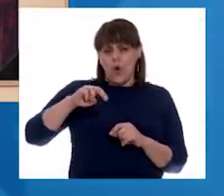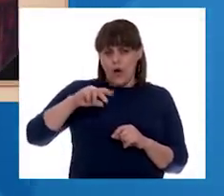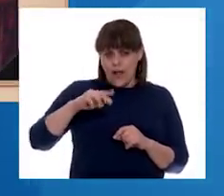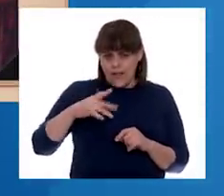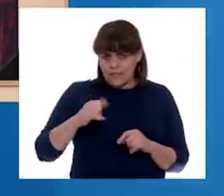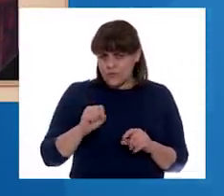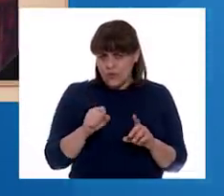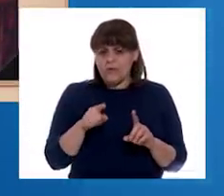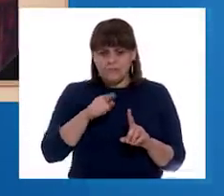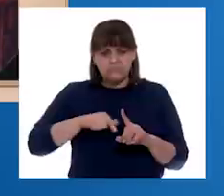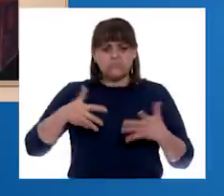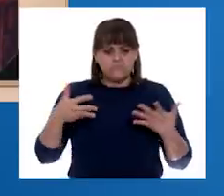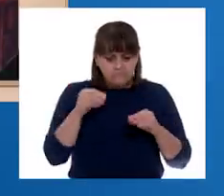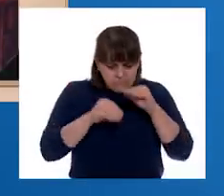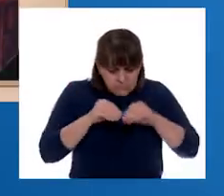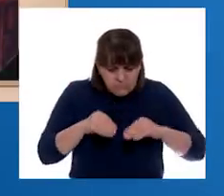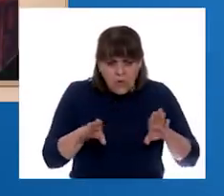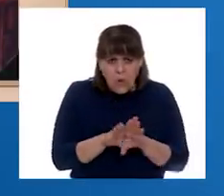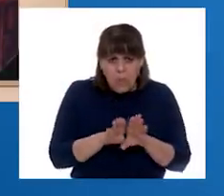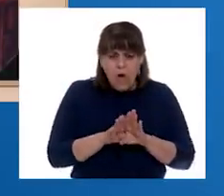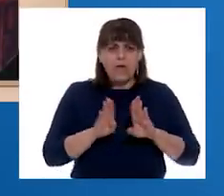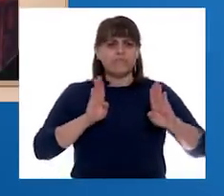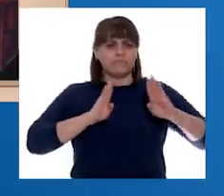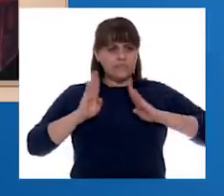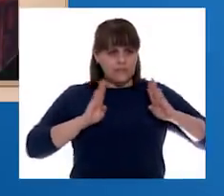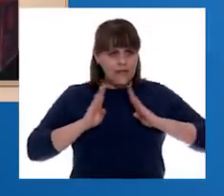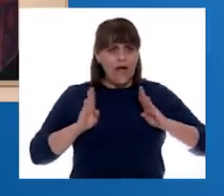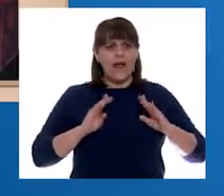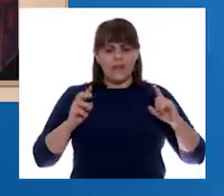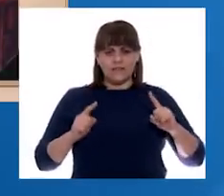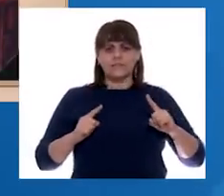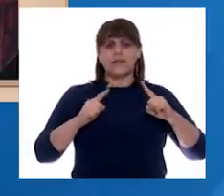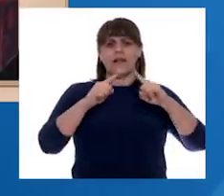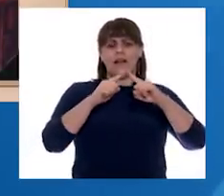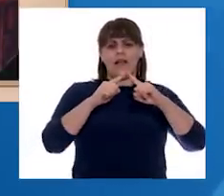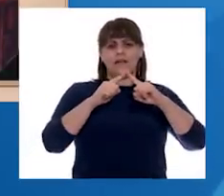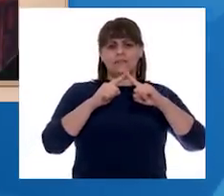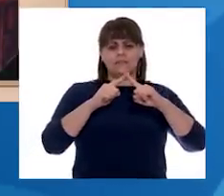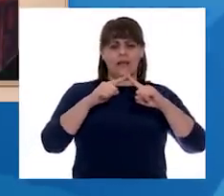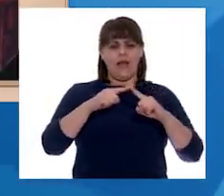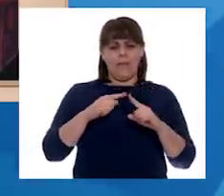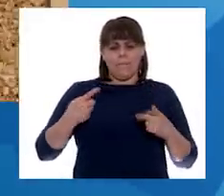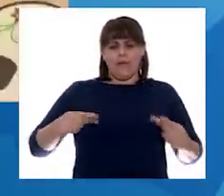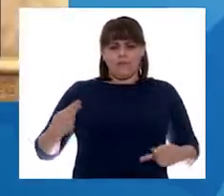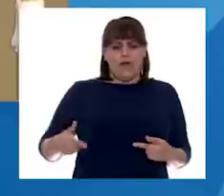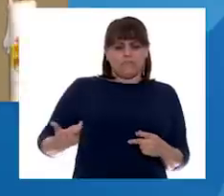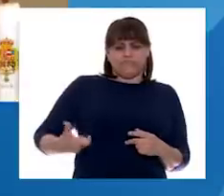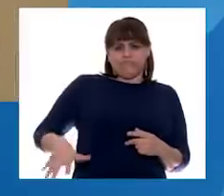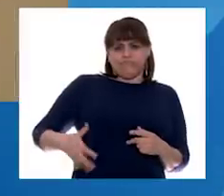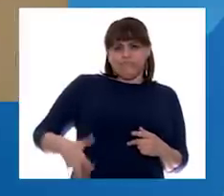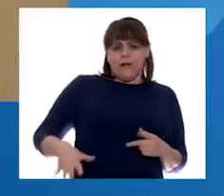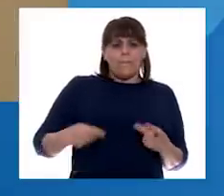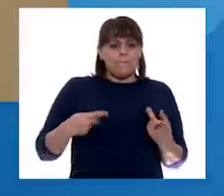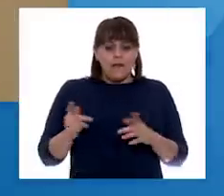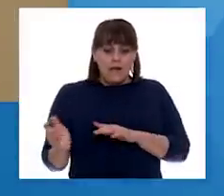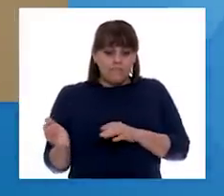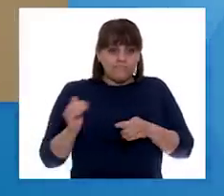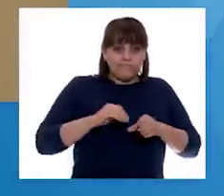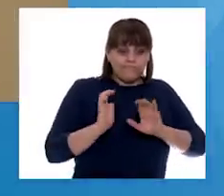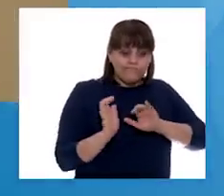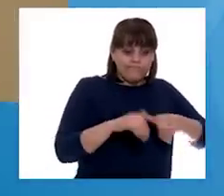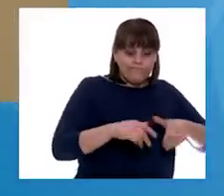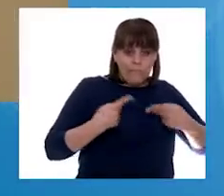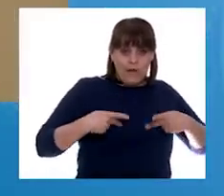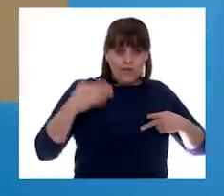estaba repleto de jefes militares, eclesiásticos y aristócratas, pero ningún líder insurgente incluido. Más desalentador aún